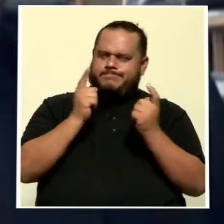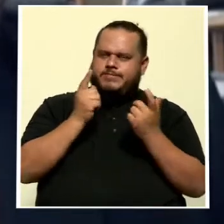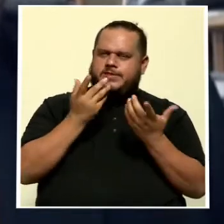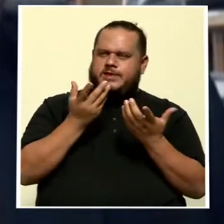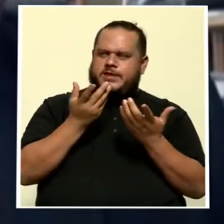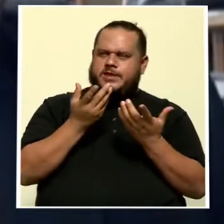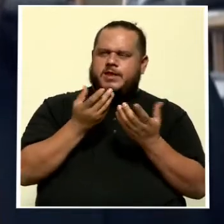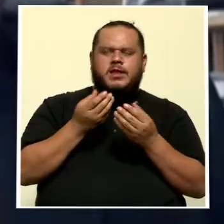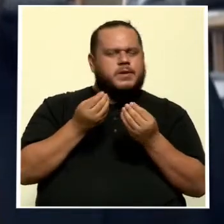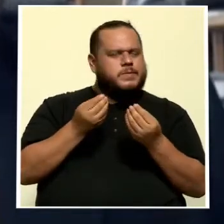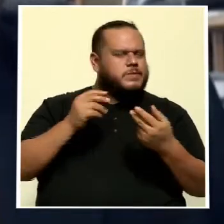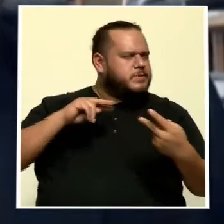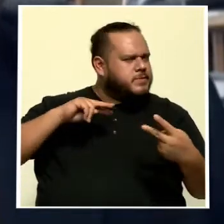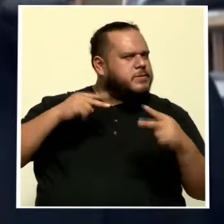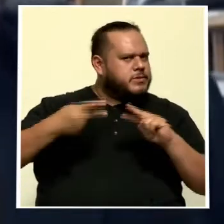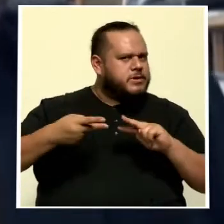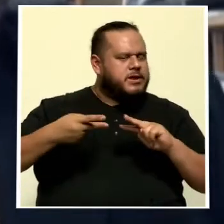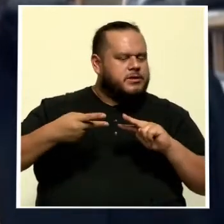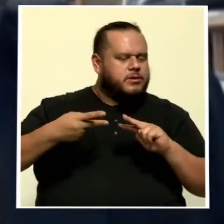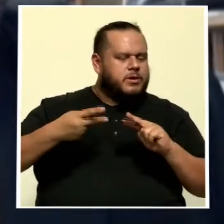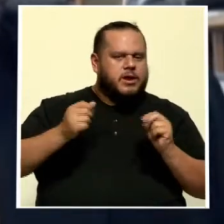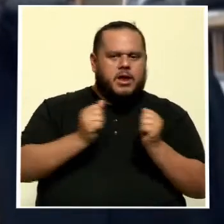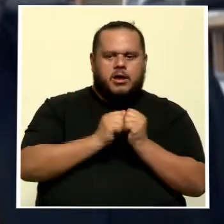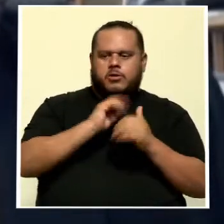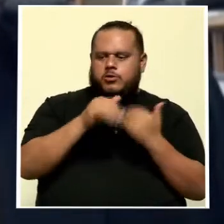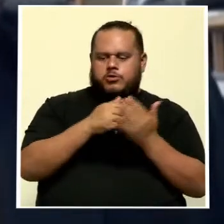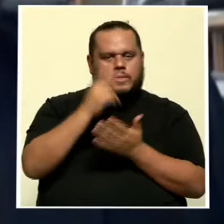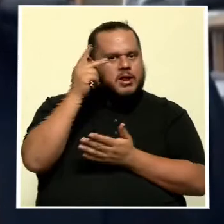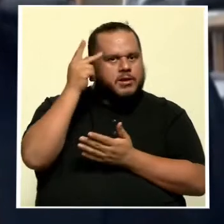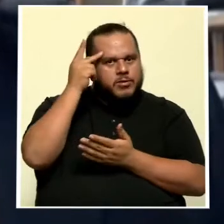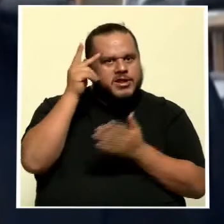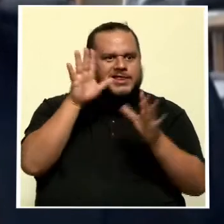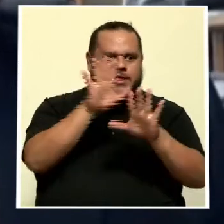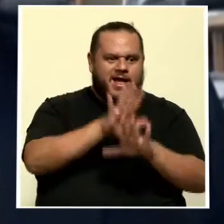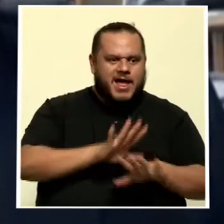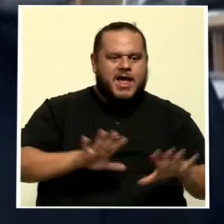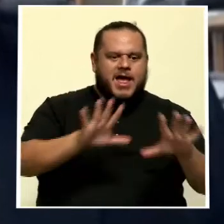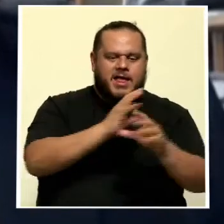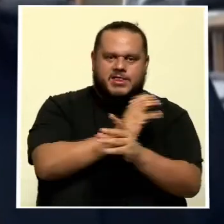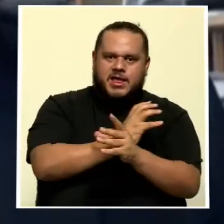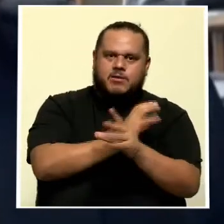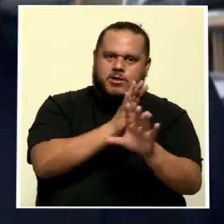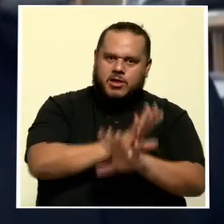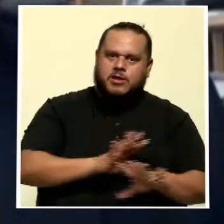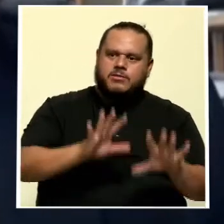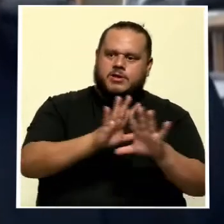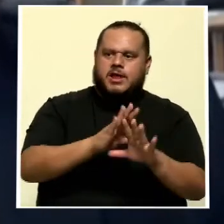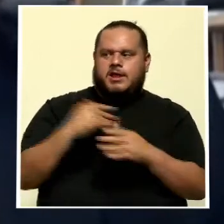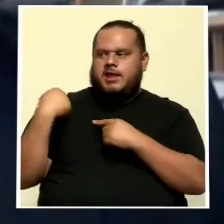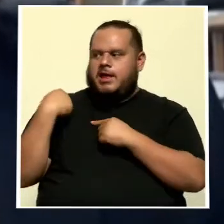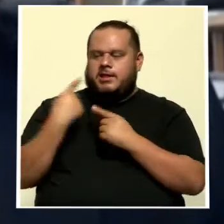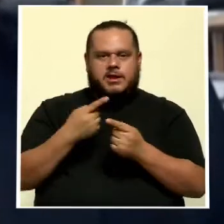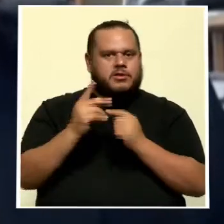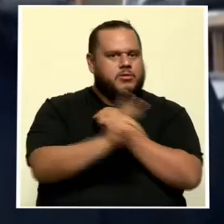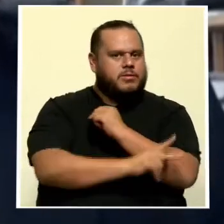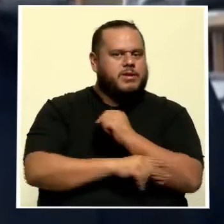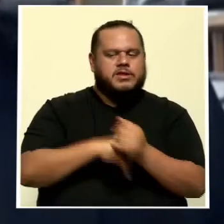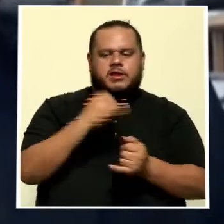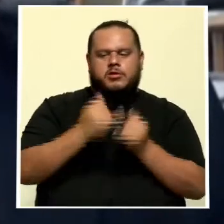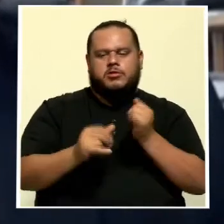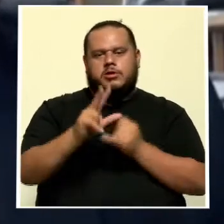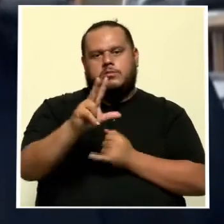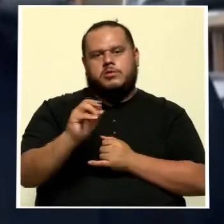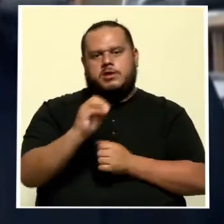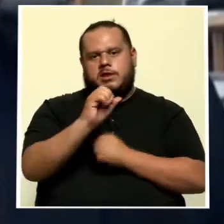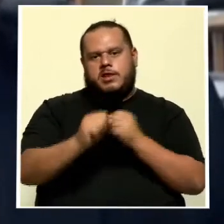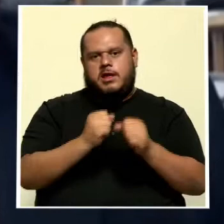muy contradictorio con toda la política ambiental que ha traído el país en los últimos 30